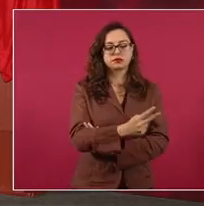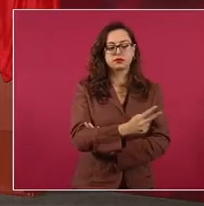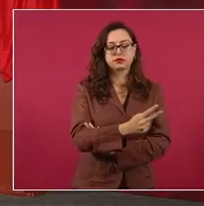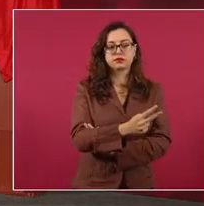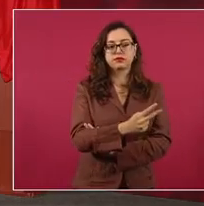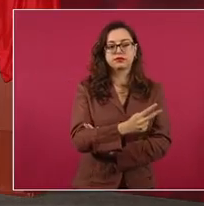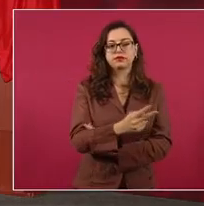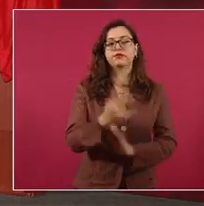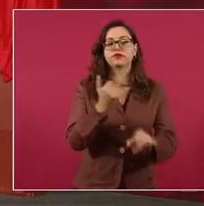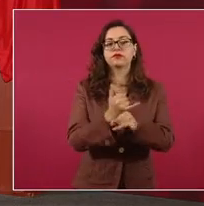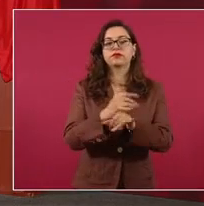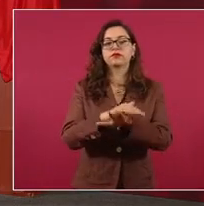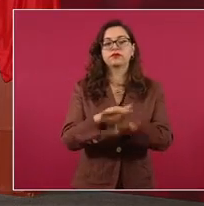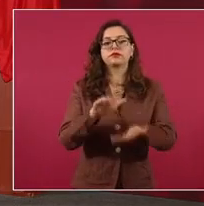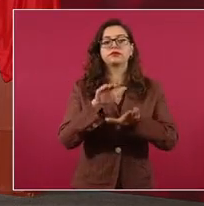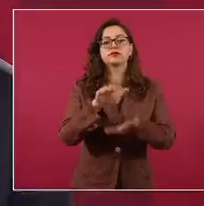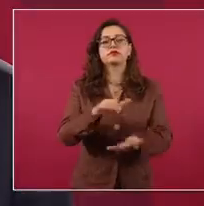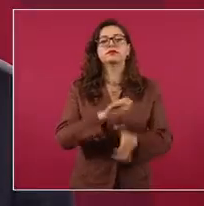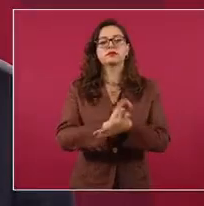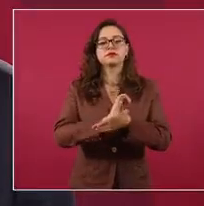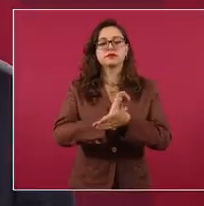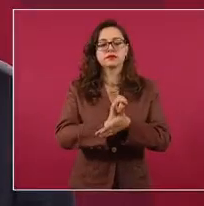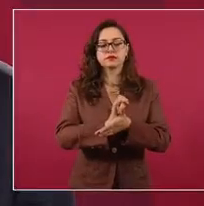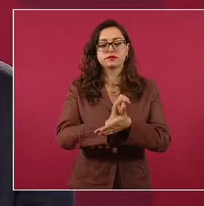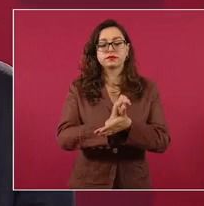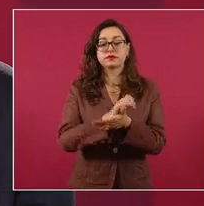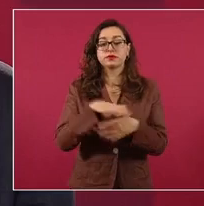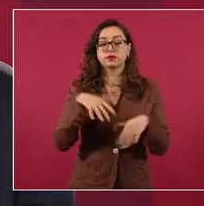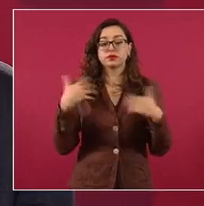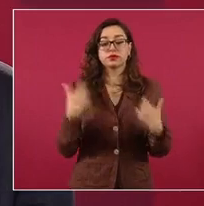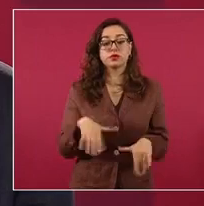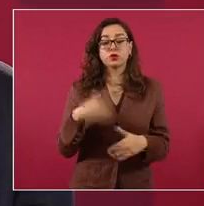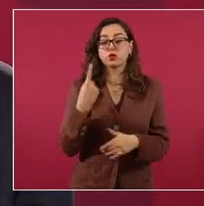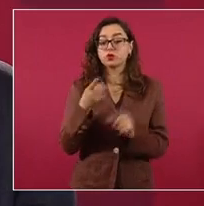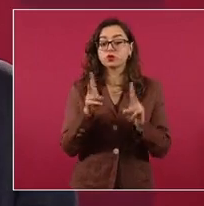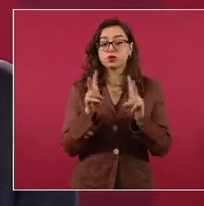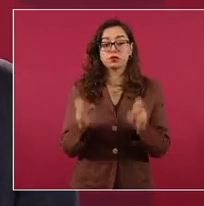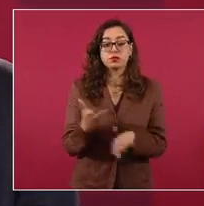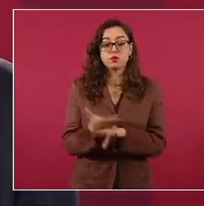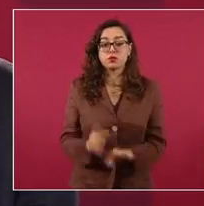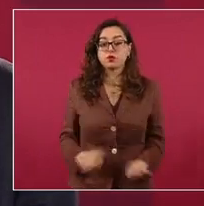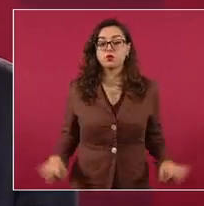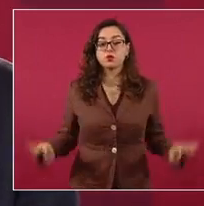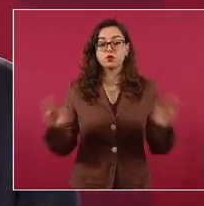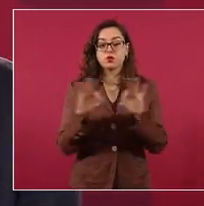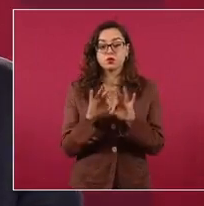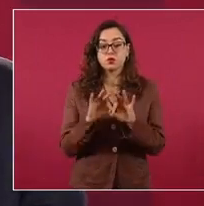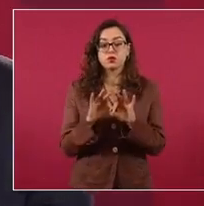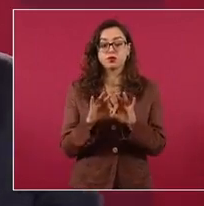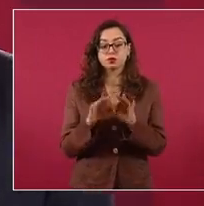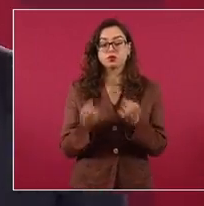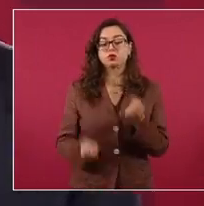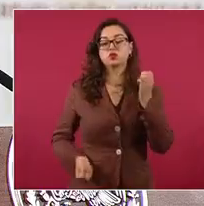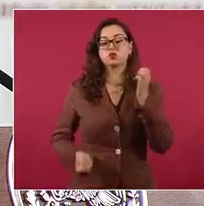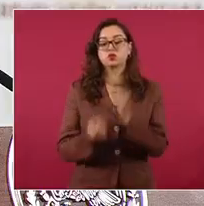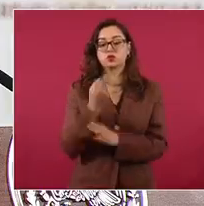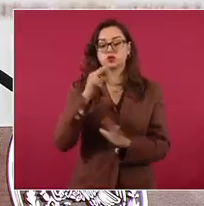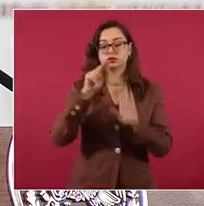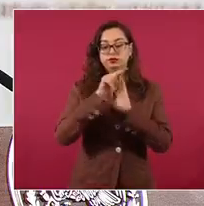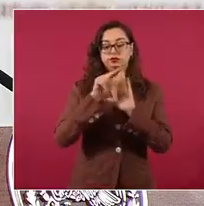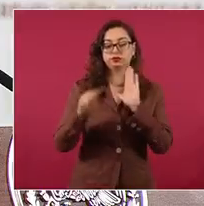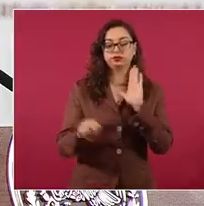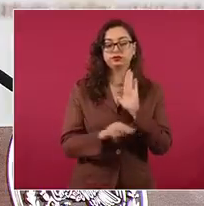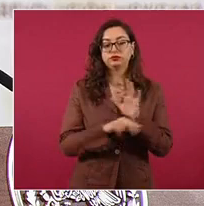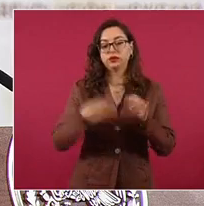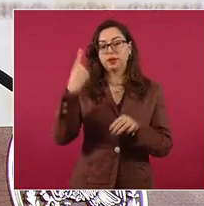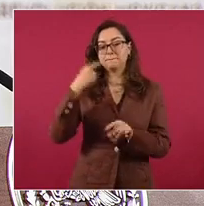de información sobre discriminación y una de las más importantes, la publicación de una norma en igualdad